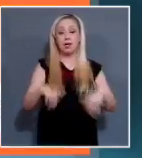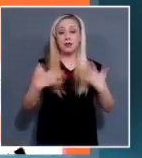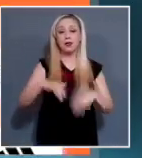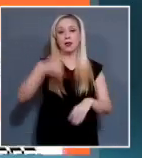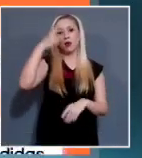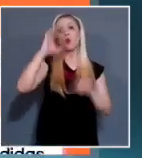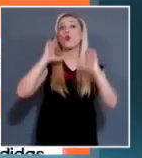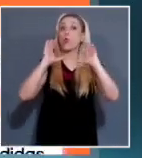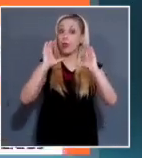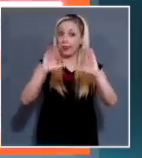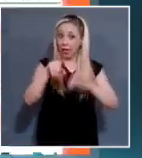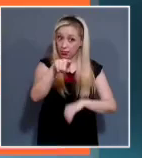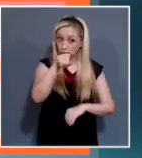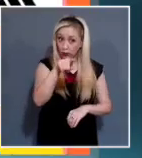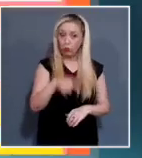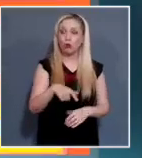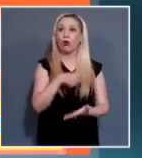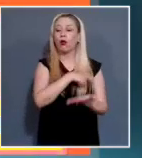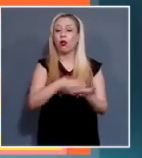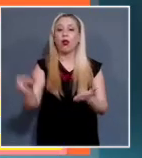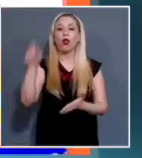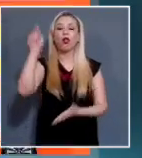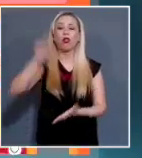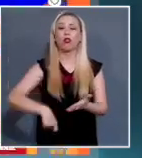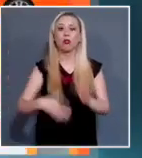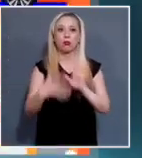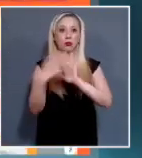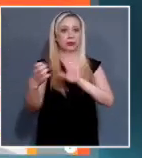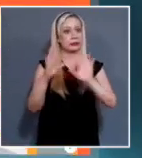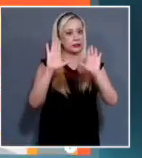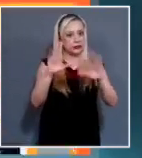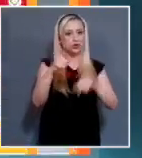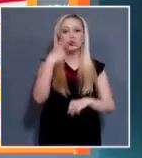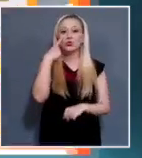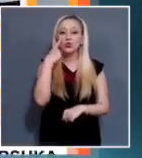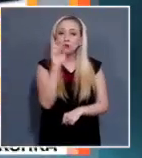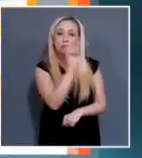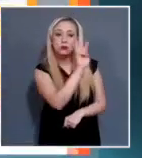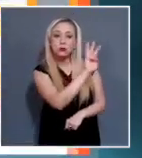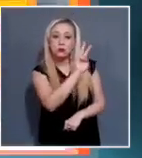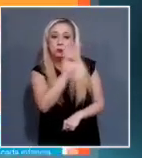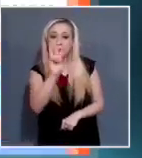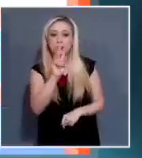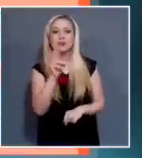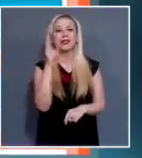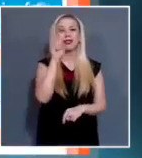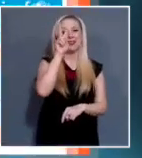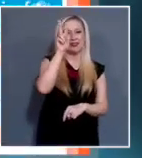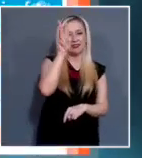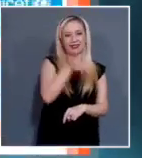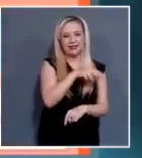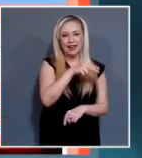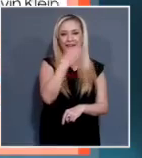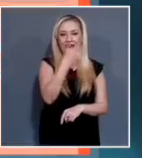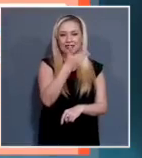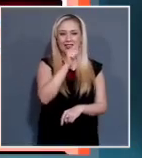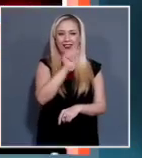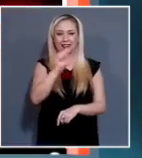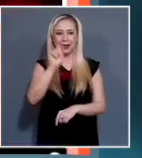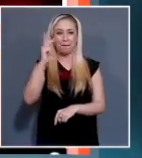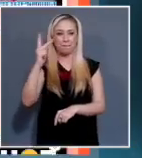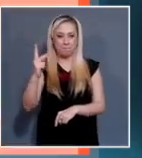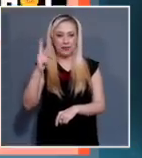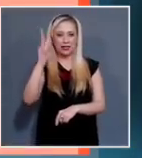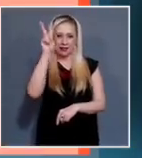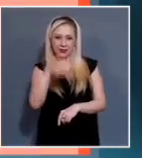la Conducef y Profeco recomiendan comprobar que el sitio donde se realiza la compra sea oficial. Para el canal del Poder Judicial